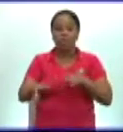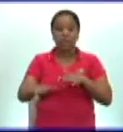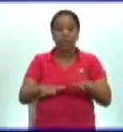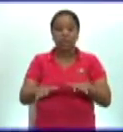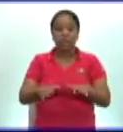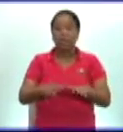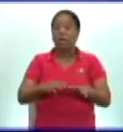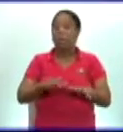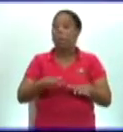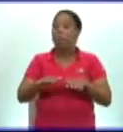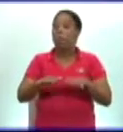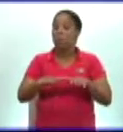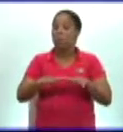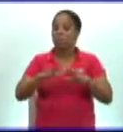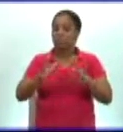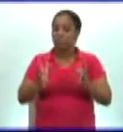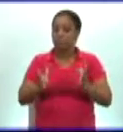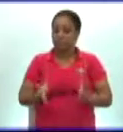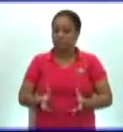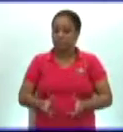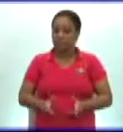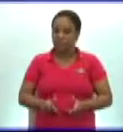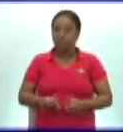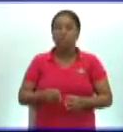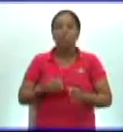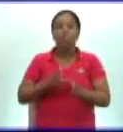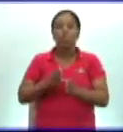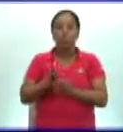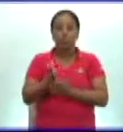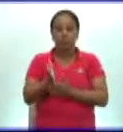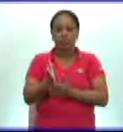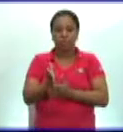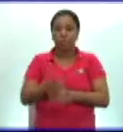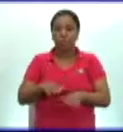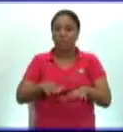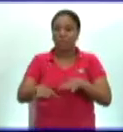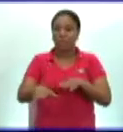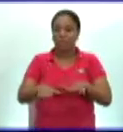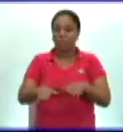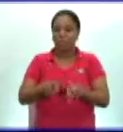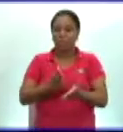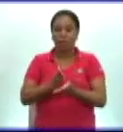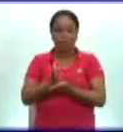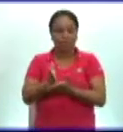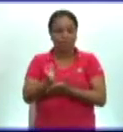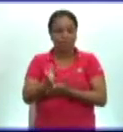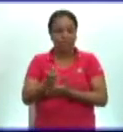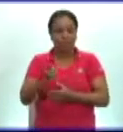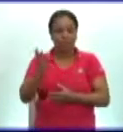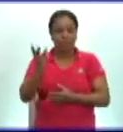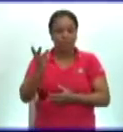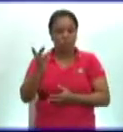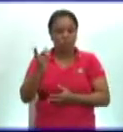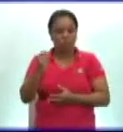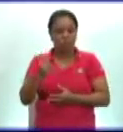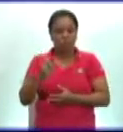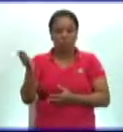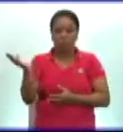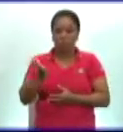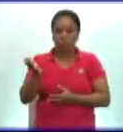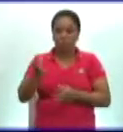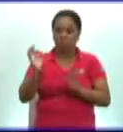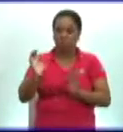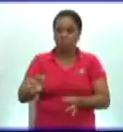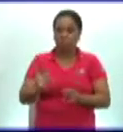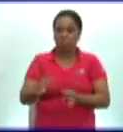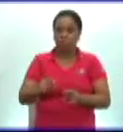movimiento rectilíneo uniforme. Se mueve en línea recta y con valor de velocidad constante, por